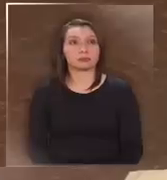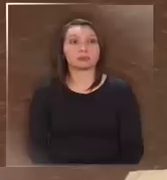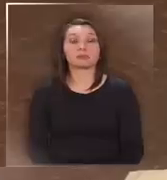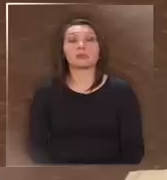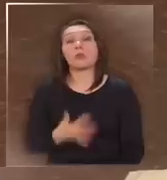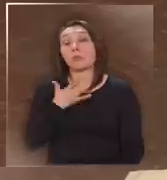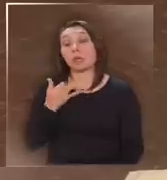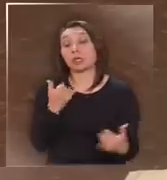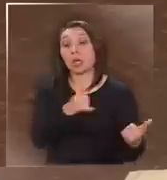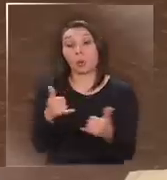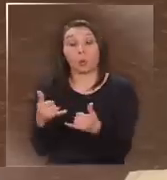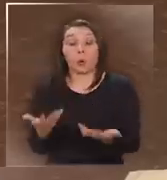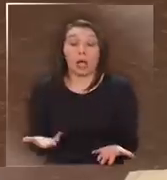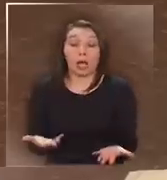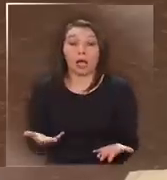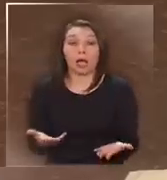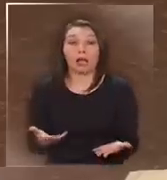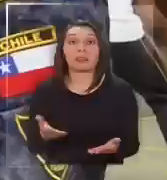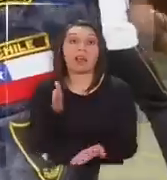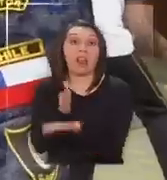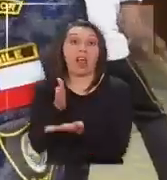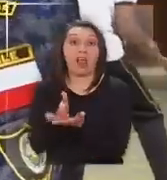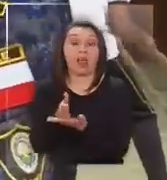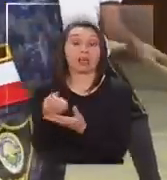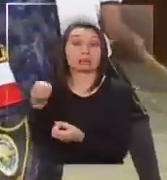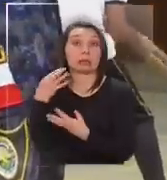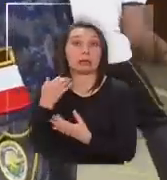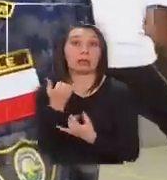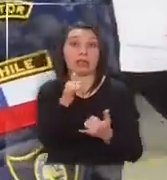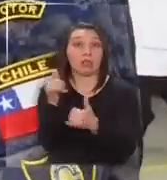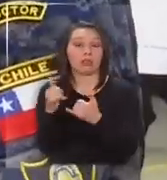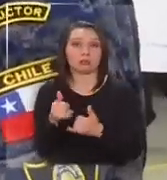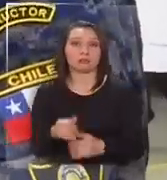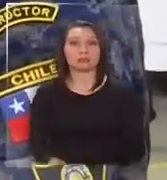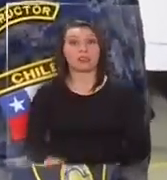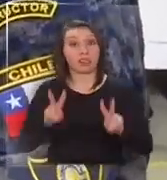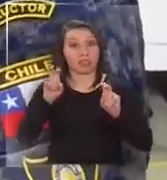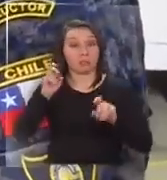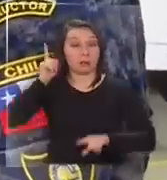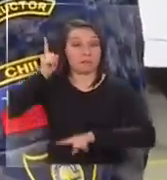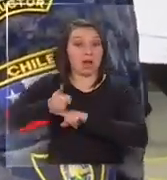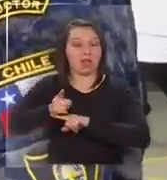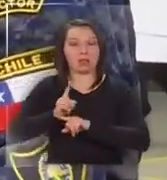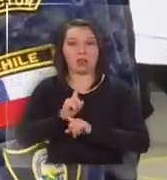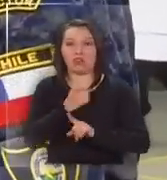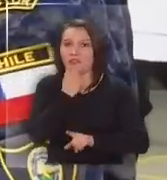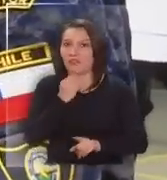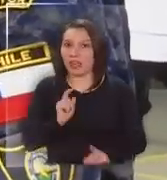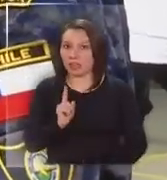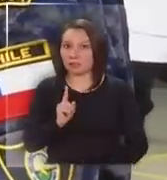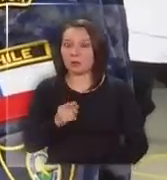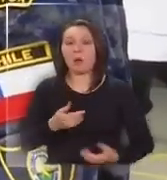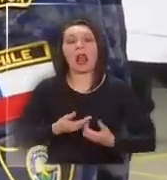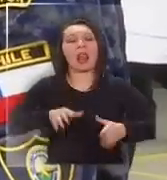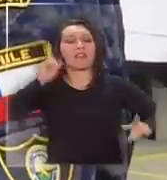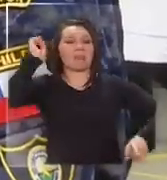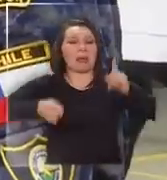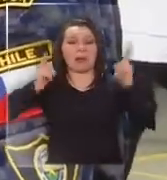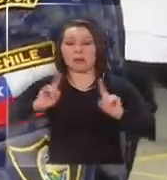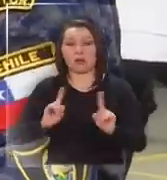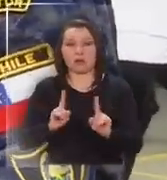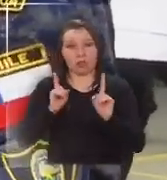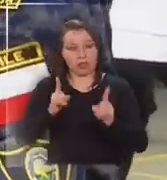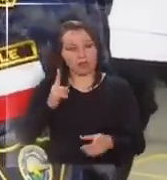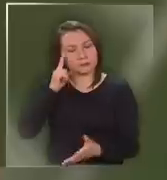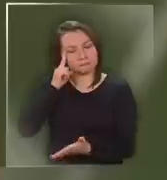Ando jugando en la clase. El tema del mando es complicado, ya no es llegar y mandar, ¿ya? Hay